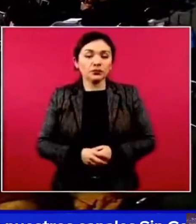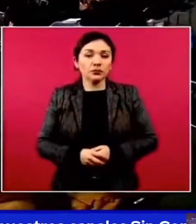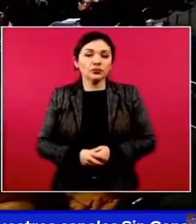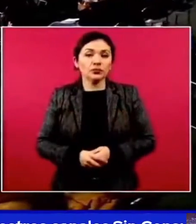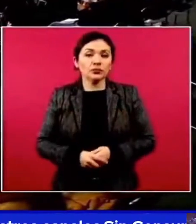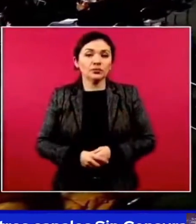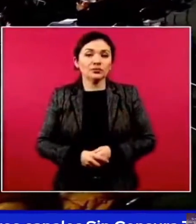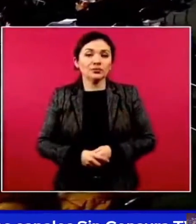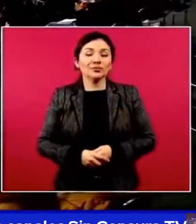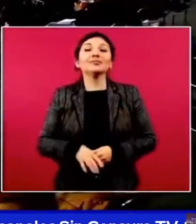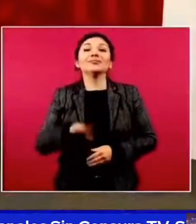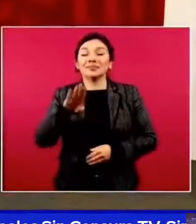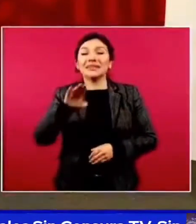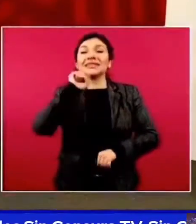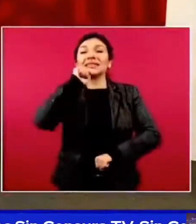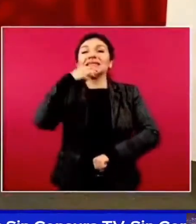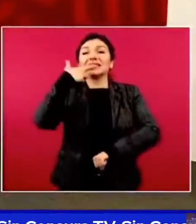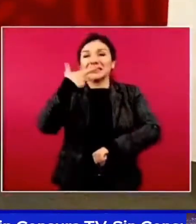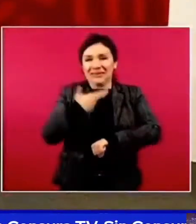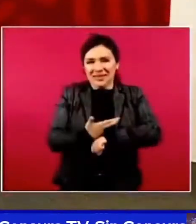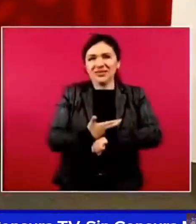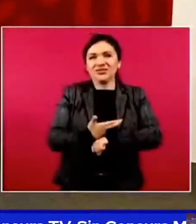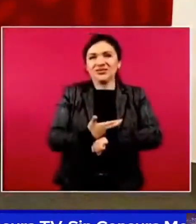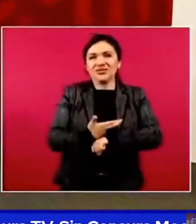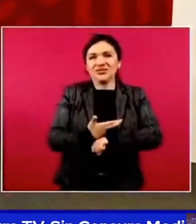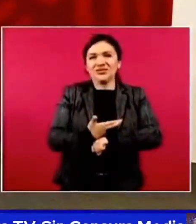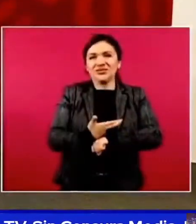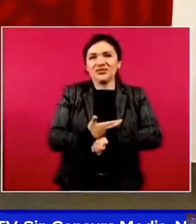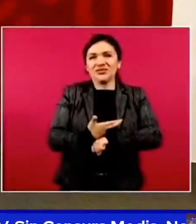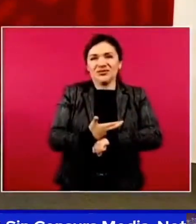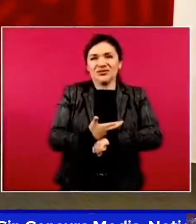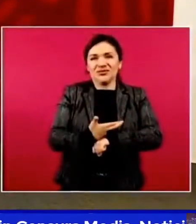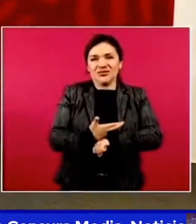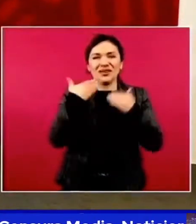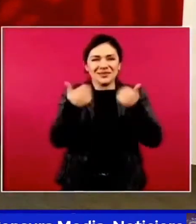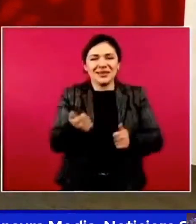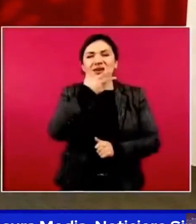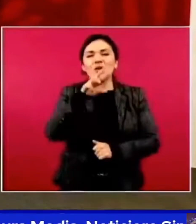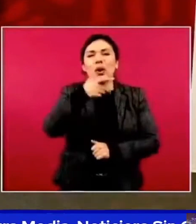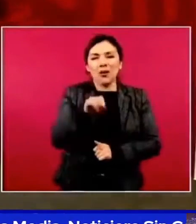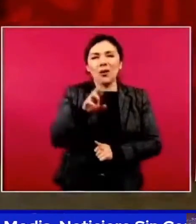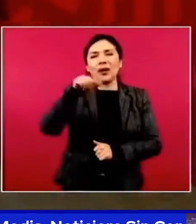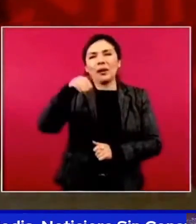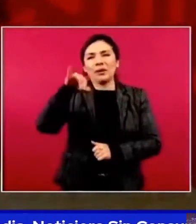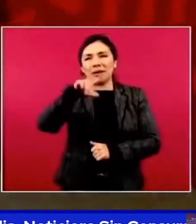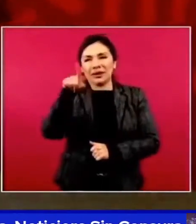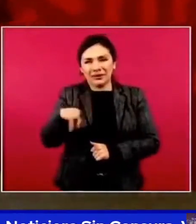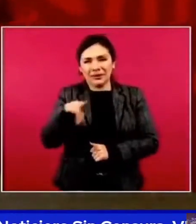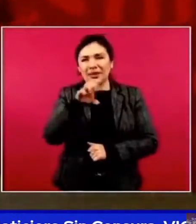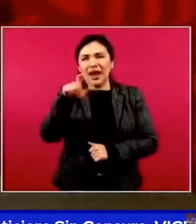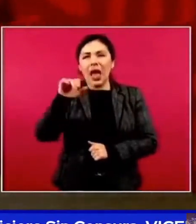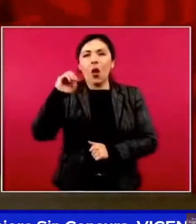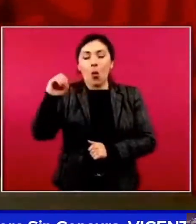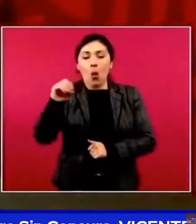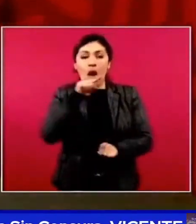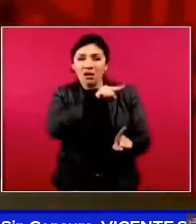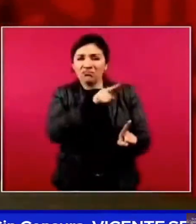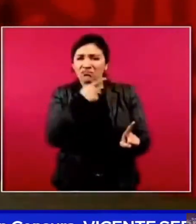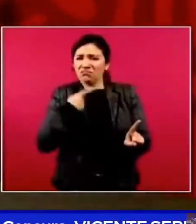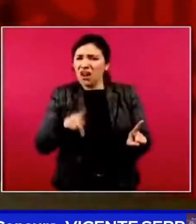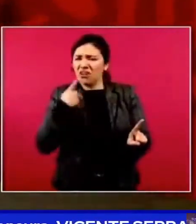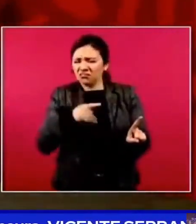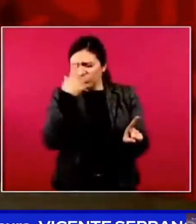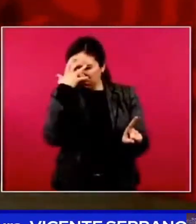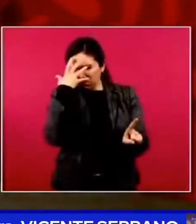El secretario de Hacienda nuestro, Rogelio, es muy bueno, una gente